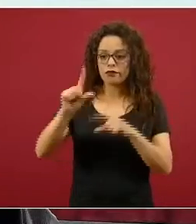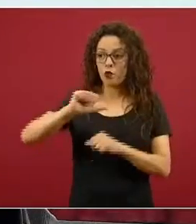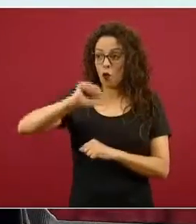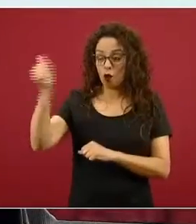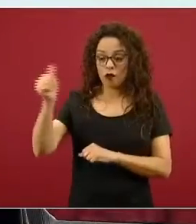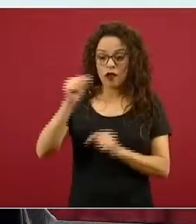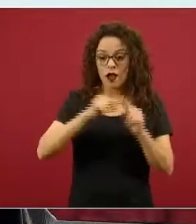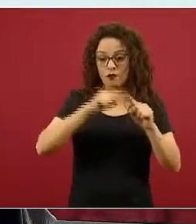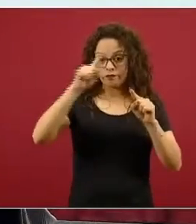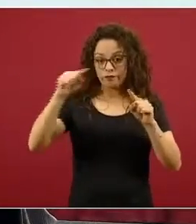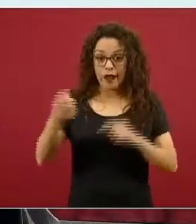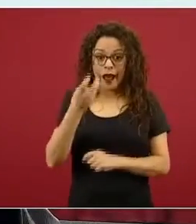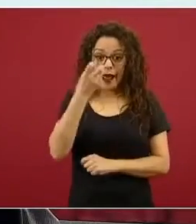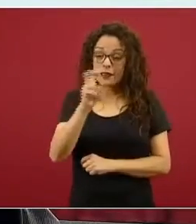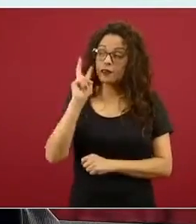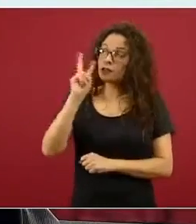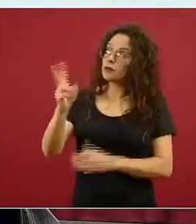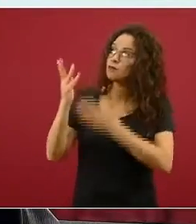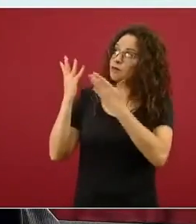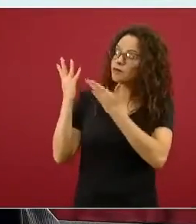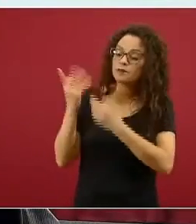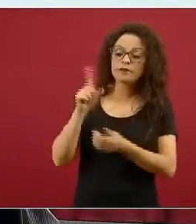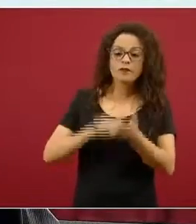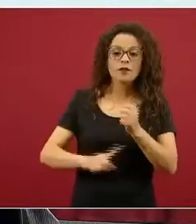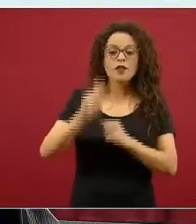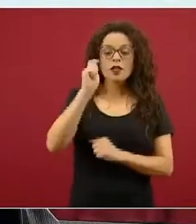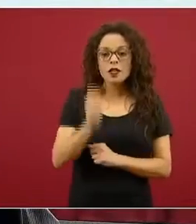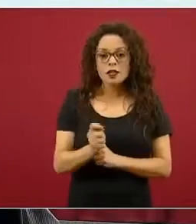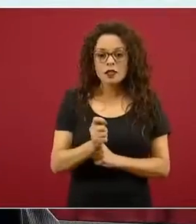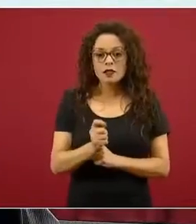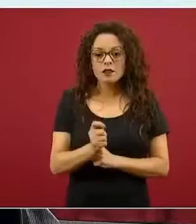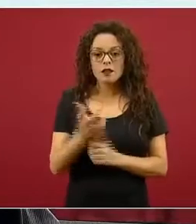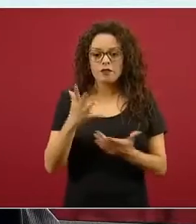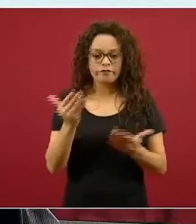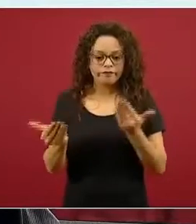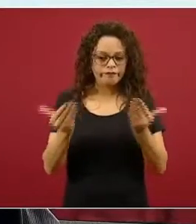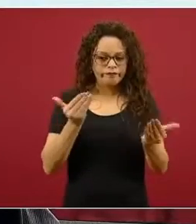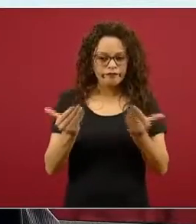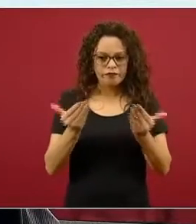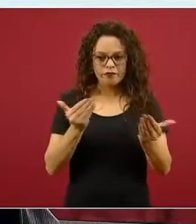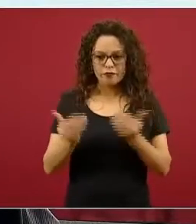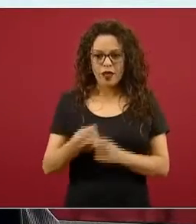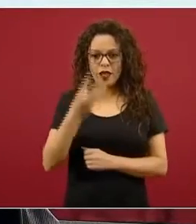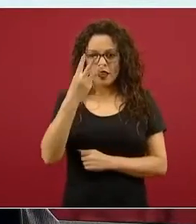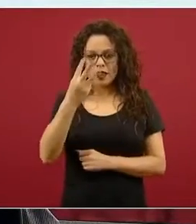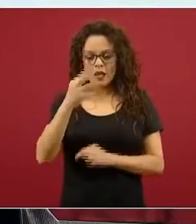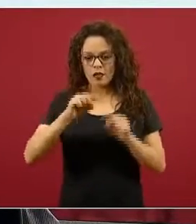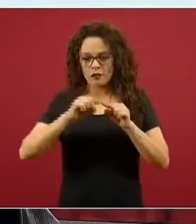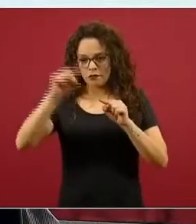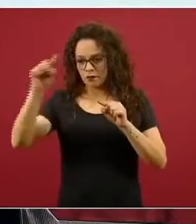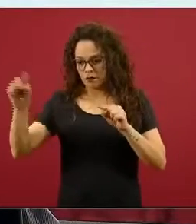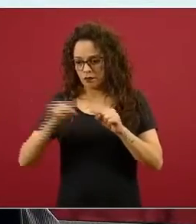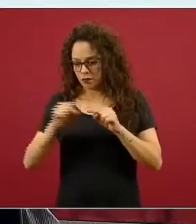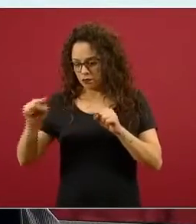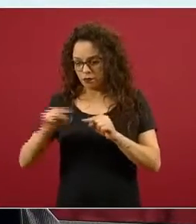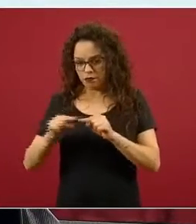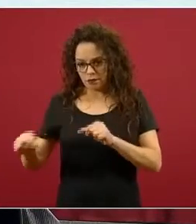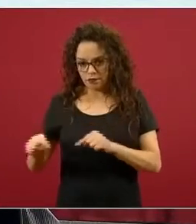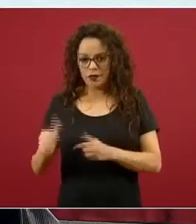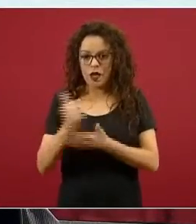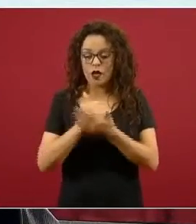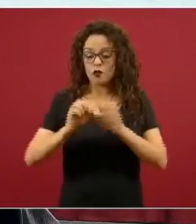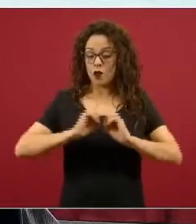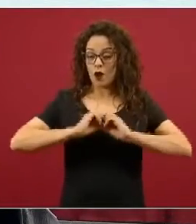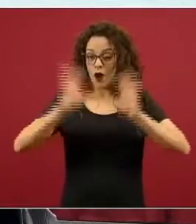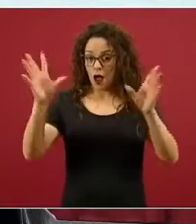gráfica se muestra solamente la tendencia de esa estimación de casos en tres líneas. Una línea que es la azul clara,